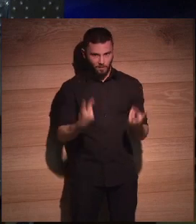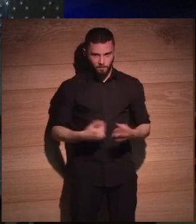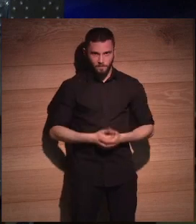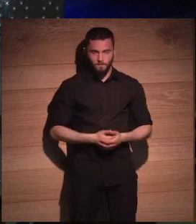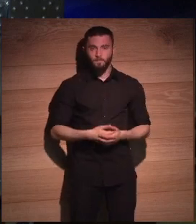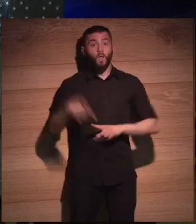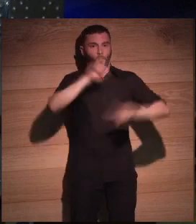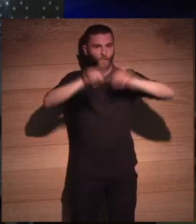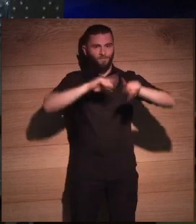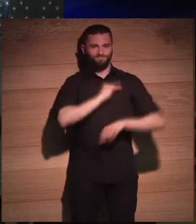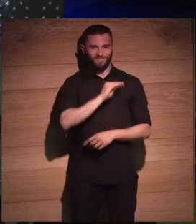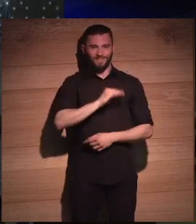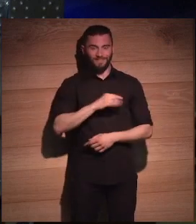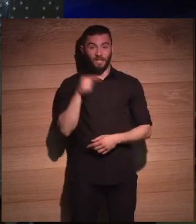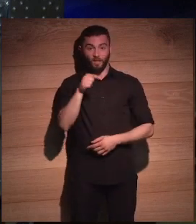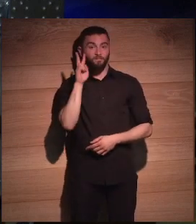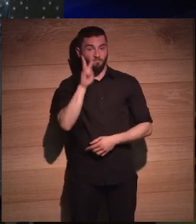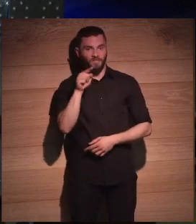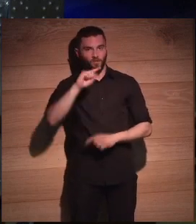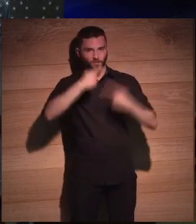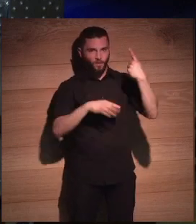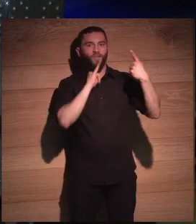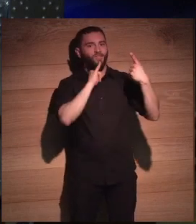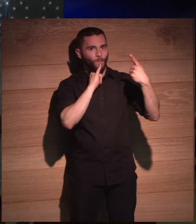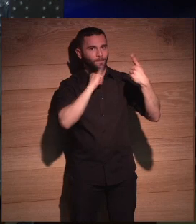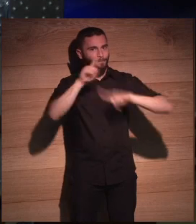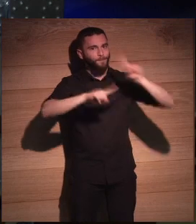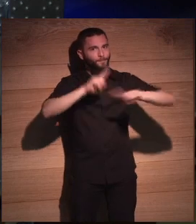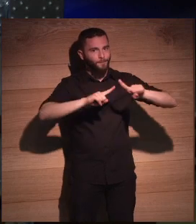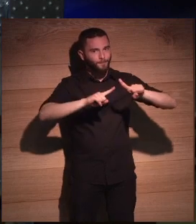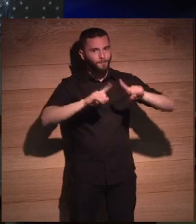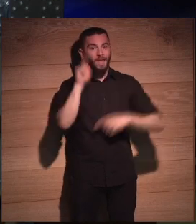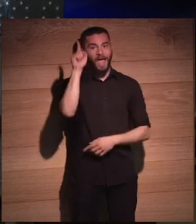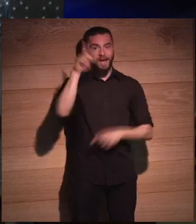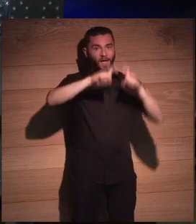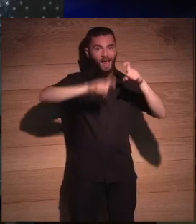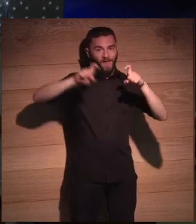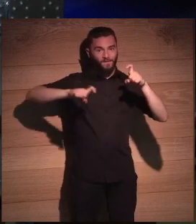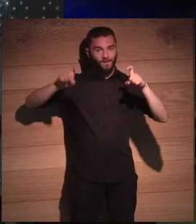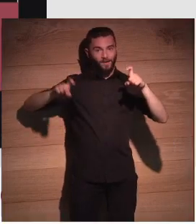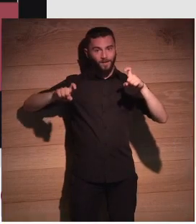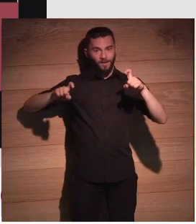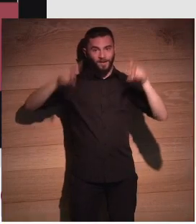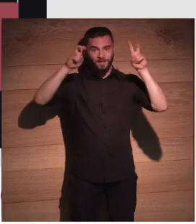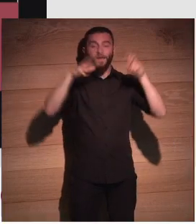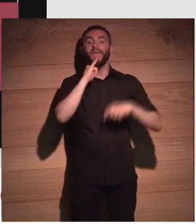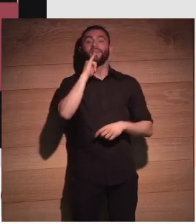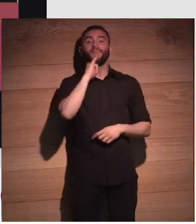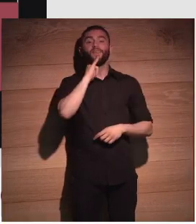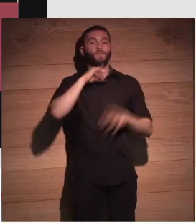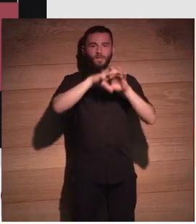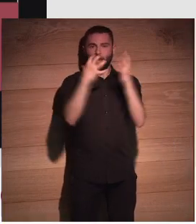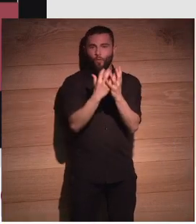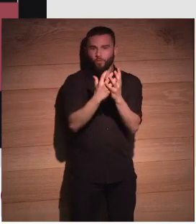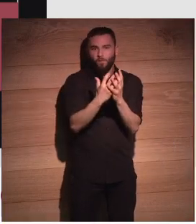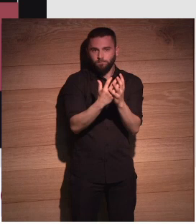hay un montón de problemas. Este que veis aquí es uno primero, que es el idioma, ¿vale? Lo que veis arriba es una gráfica sobre los idiomas que se hablan en el